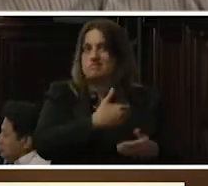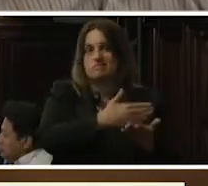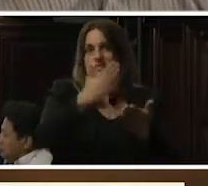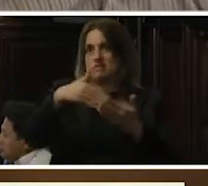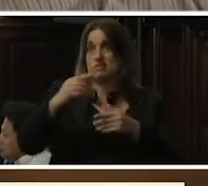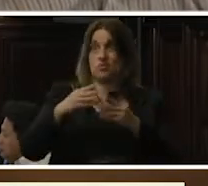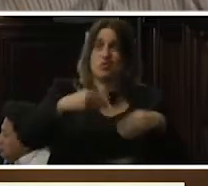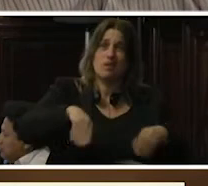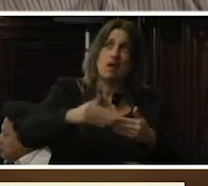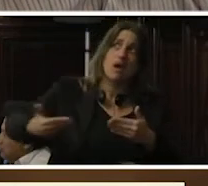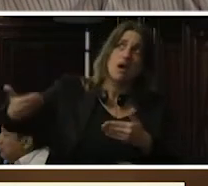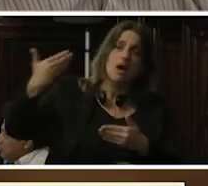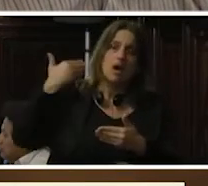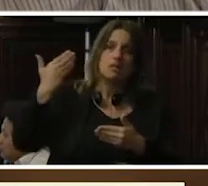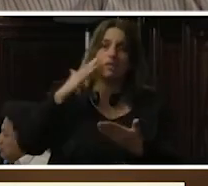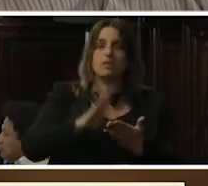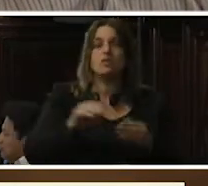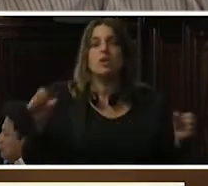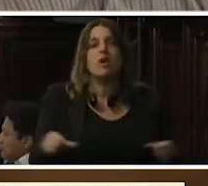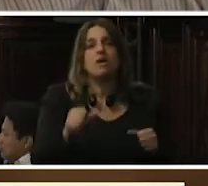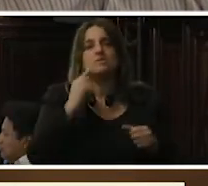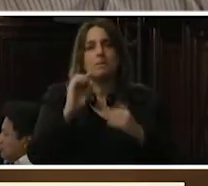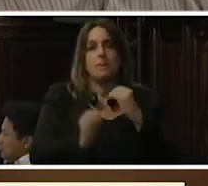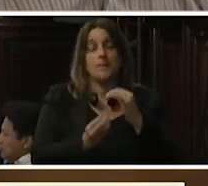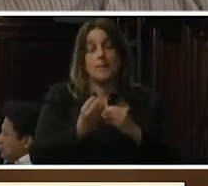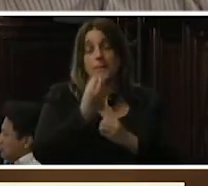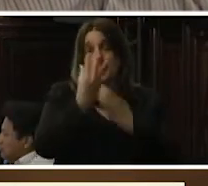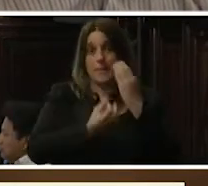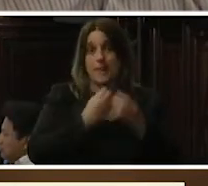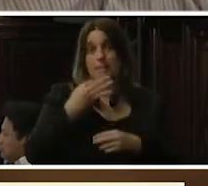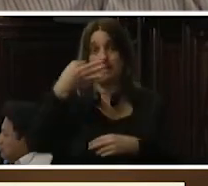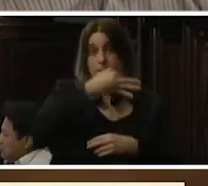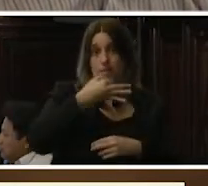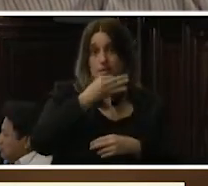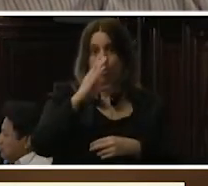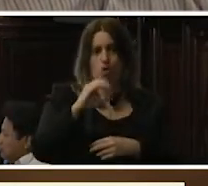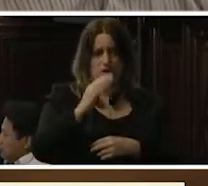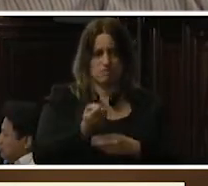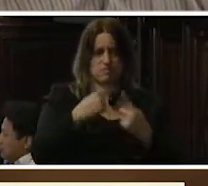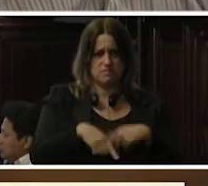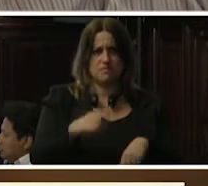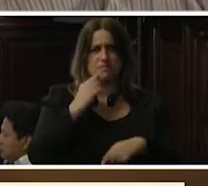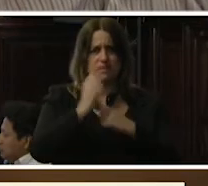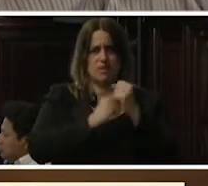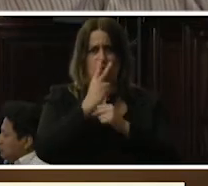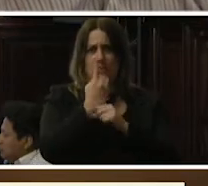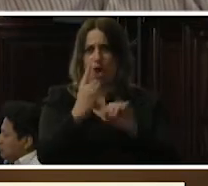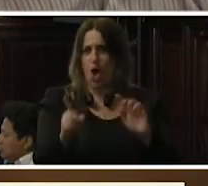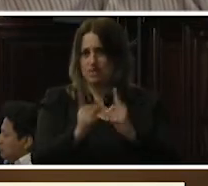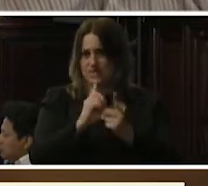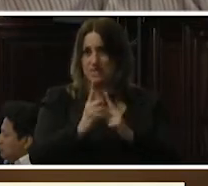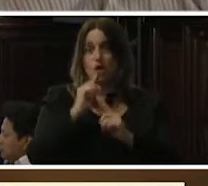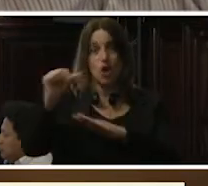ancestrales por parte de cocaleros y actores armados al margen de la ley. Desde el 2011, los líderes indígenas